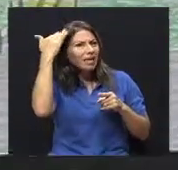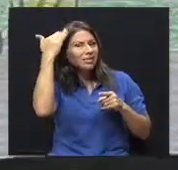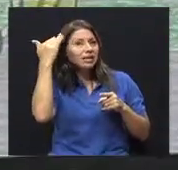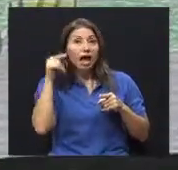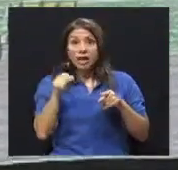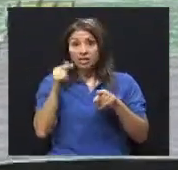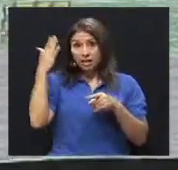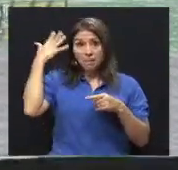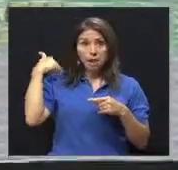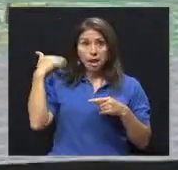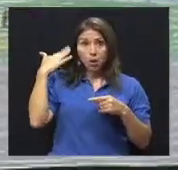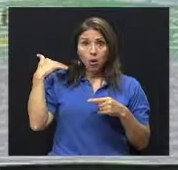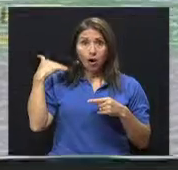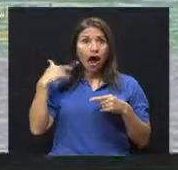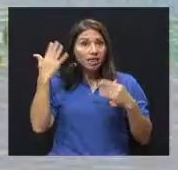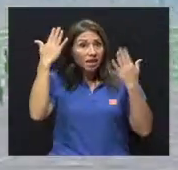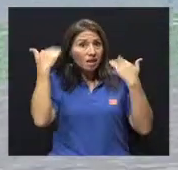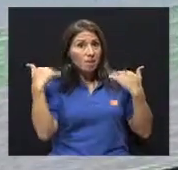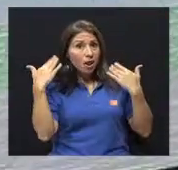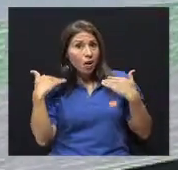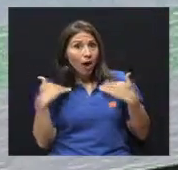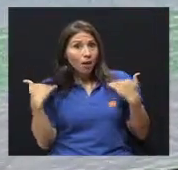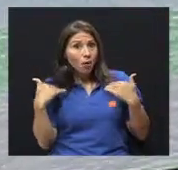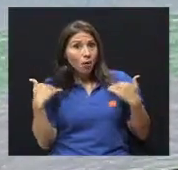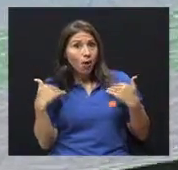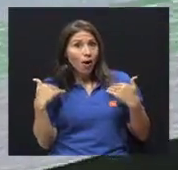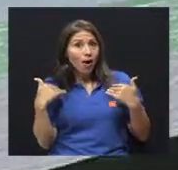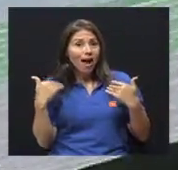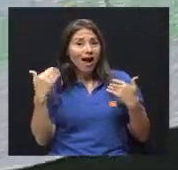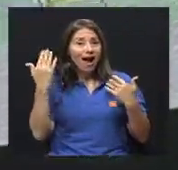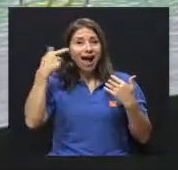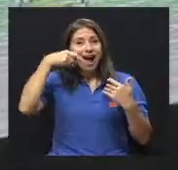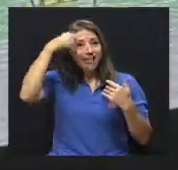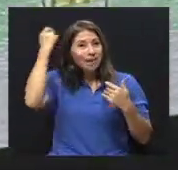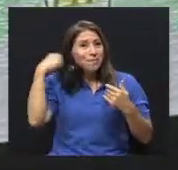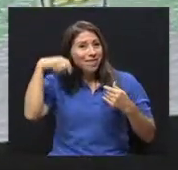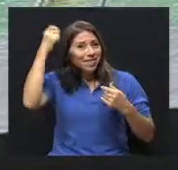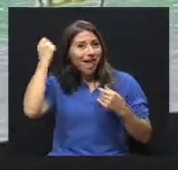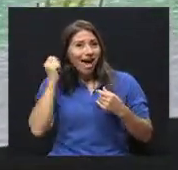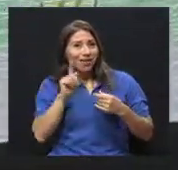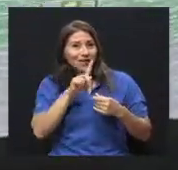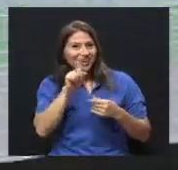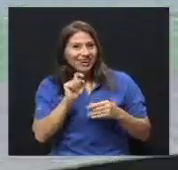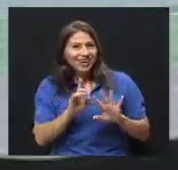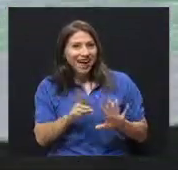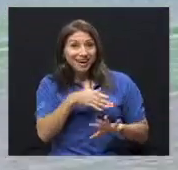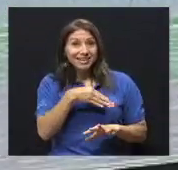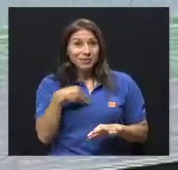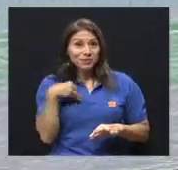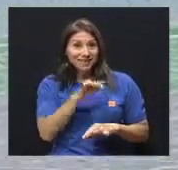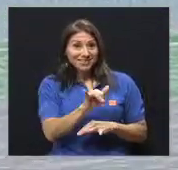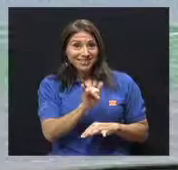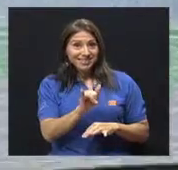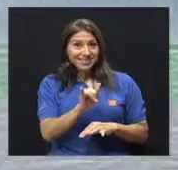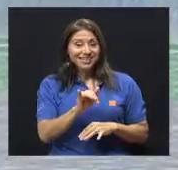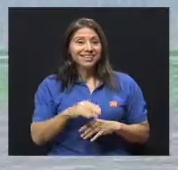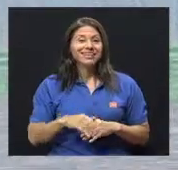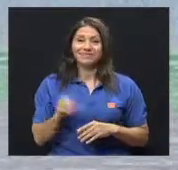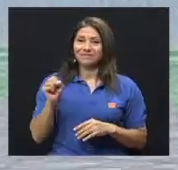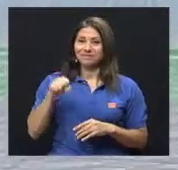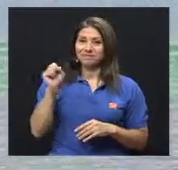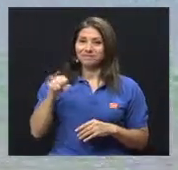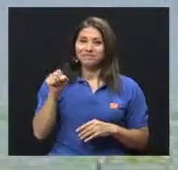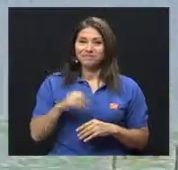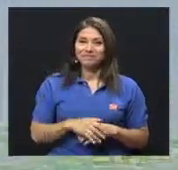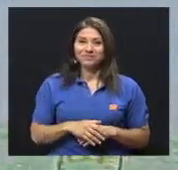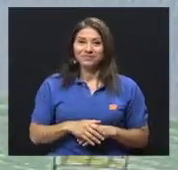De ahí el pelo. Este es el pelo. Ah, ese es el pelo. Tiene ajá, pelo largo. Es un peinado. ¿A vos te gusta? Así como el pelillo